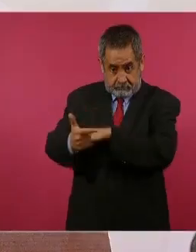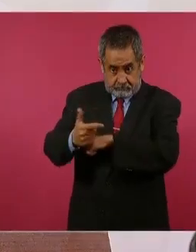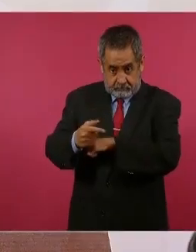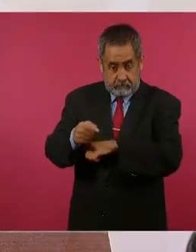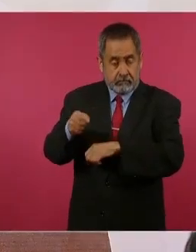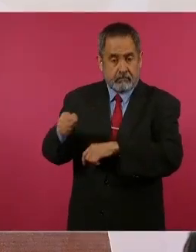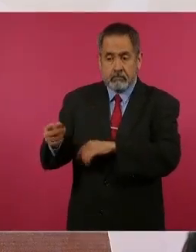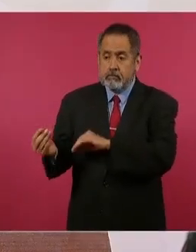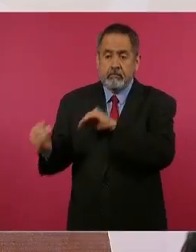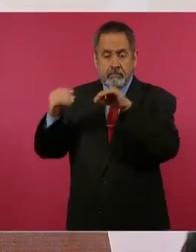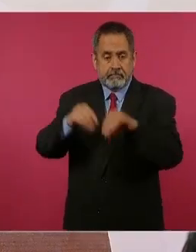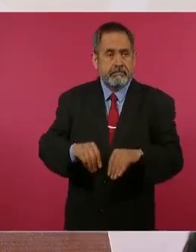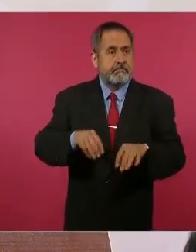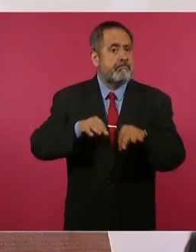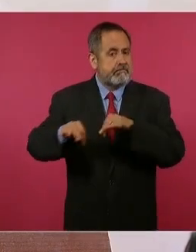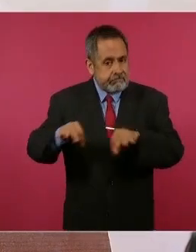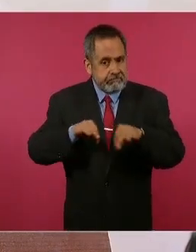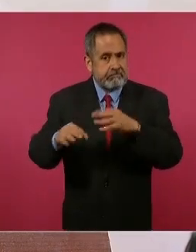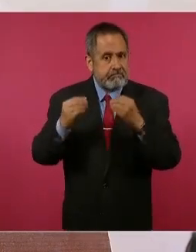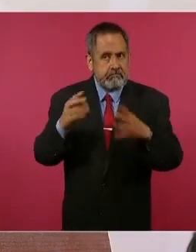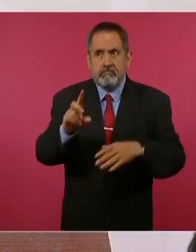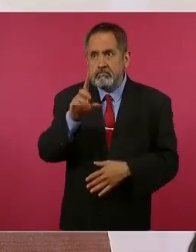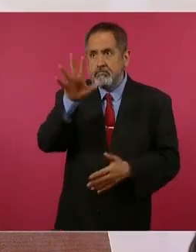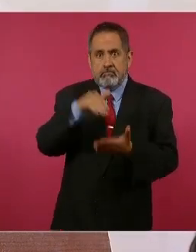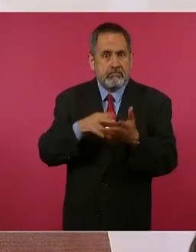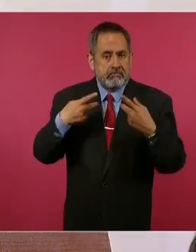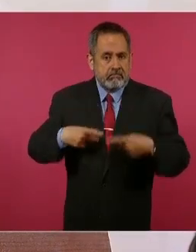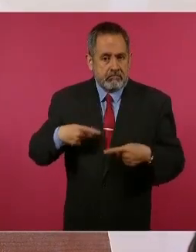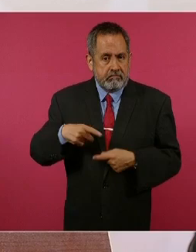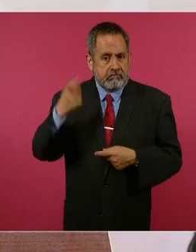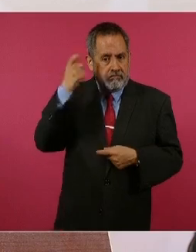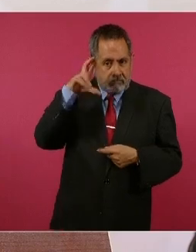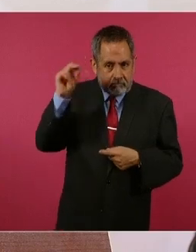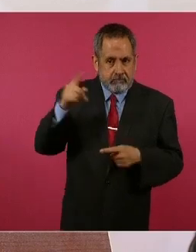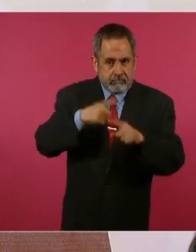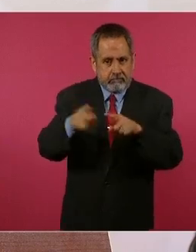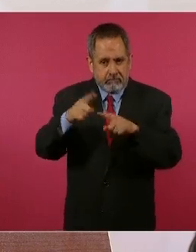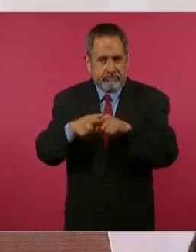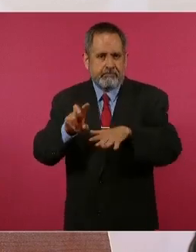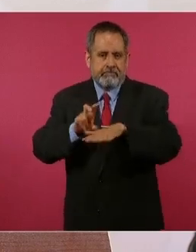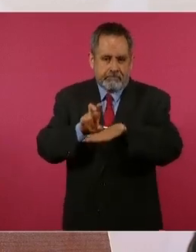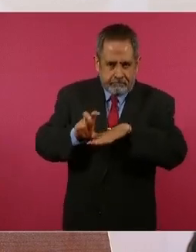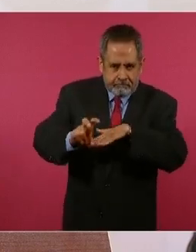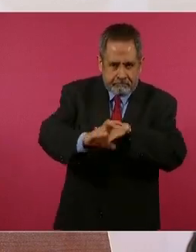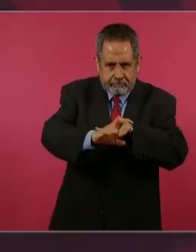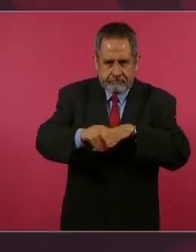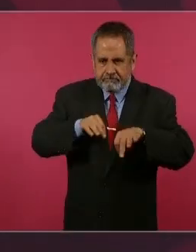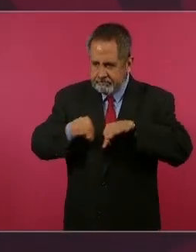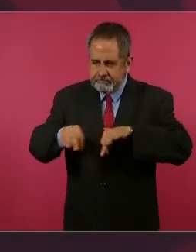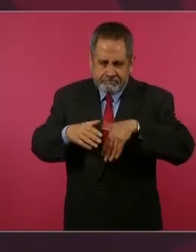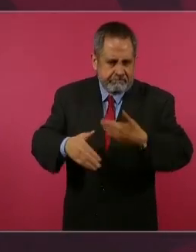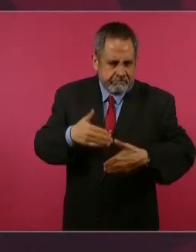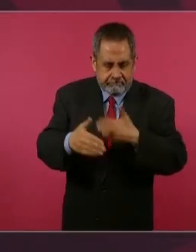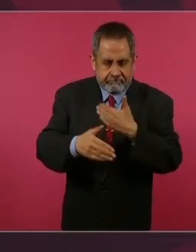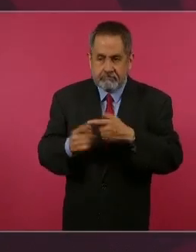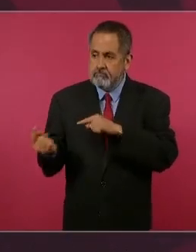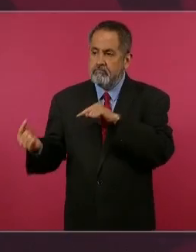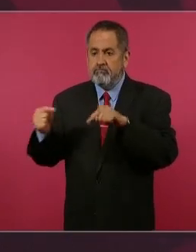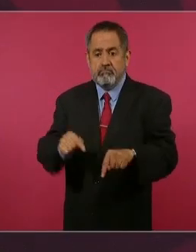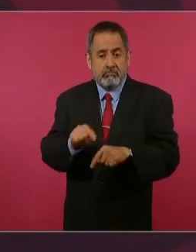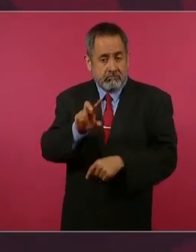en todo lo que tiene que ver con el Tren Maya y otras actividades sobre todo en el turismo